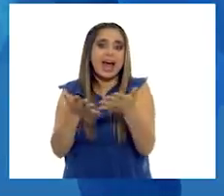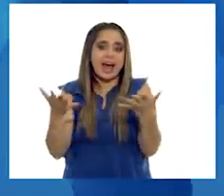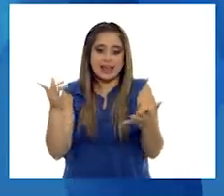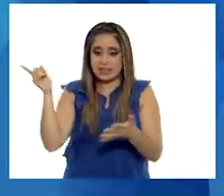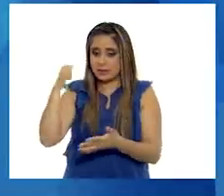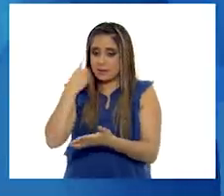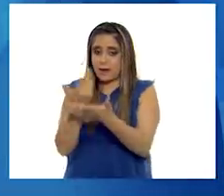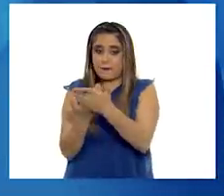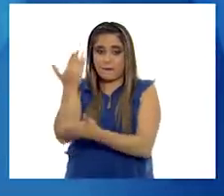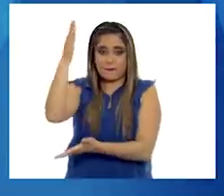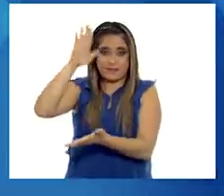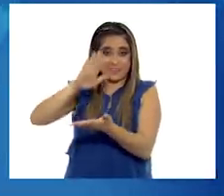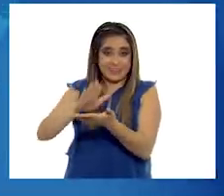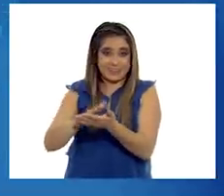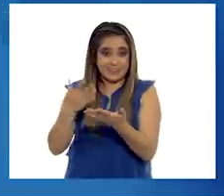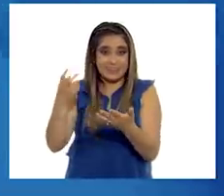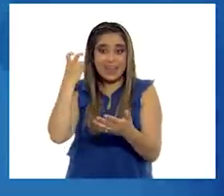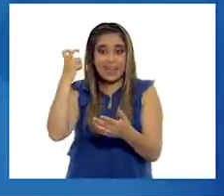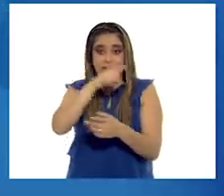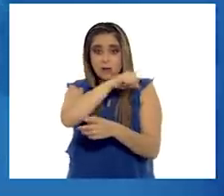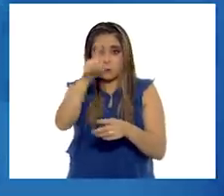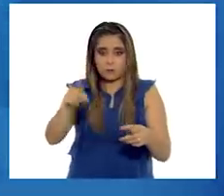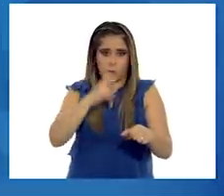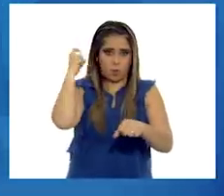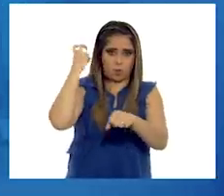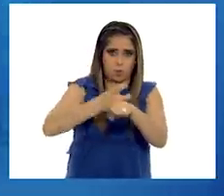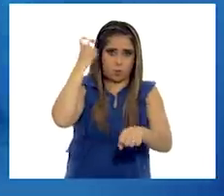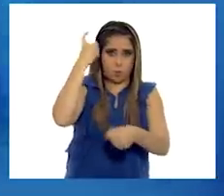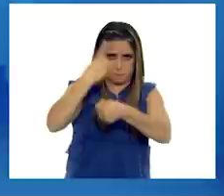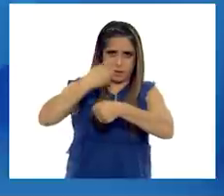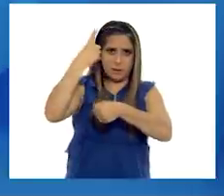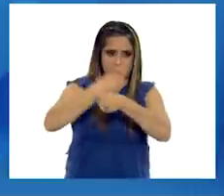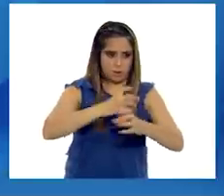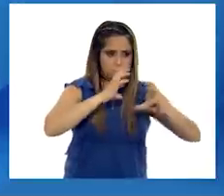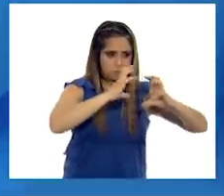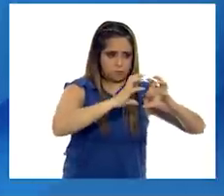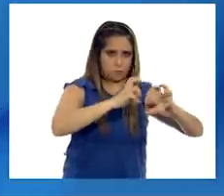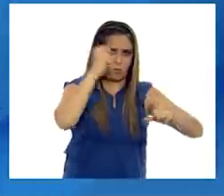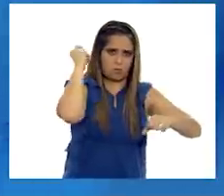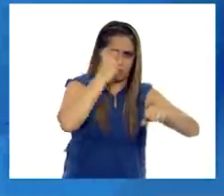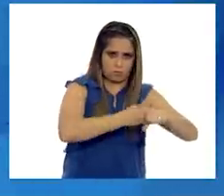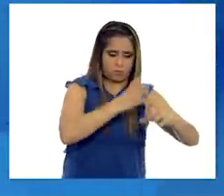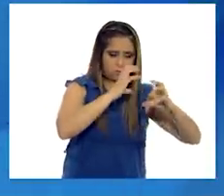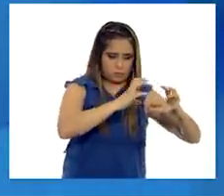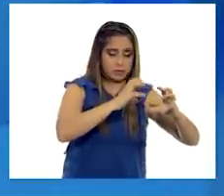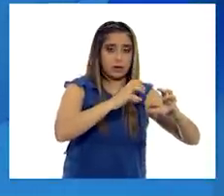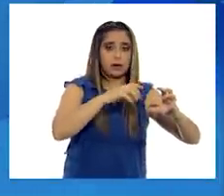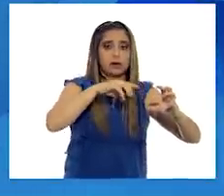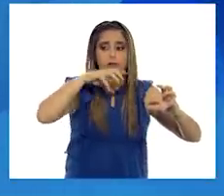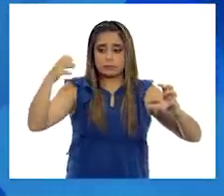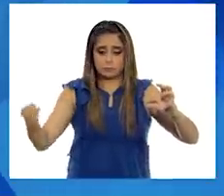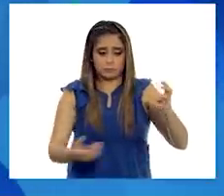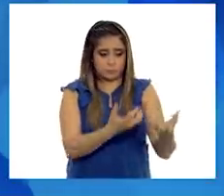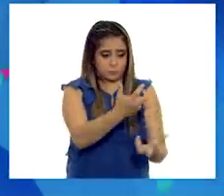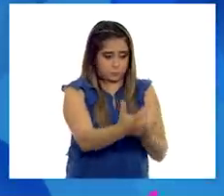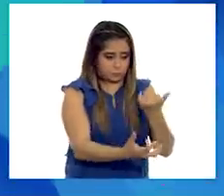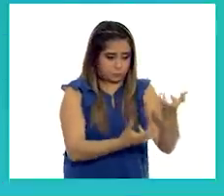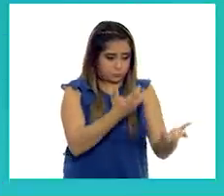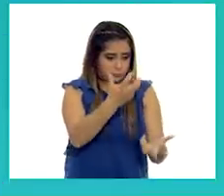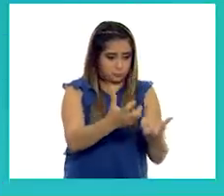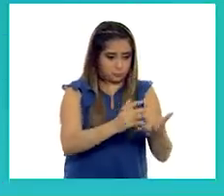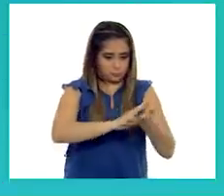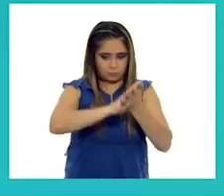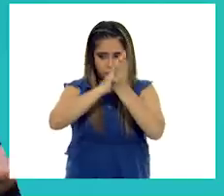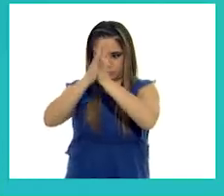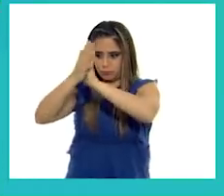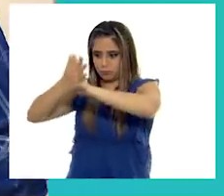cakes son sólidos. Pero ¿qué pasa? Cuando aumentamos su temperatura, pasan de ser